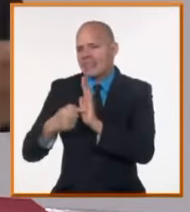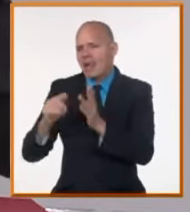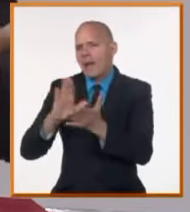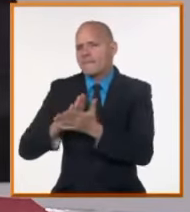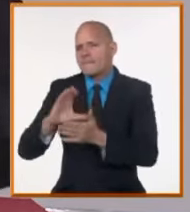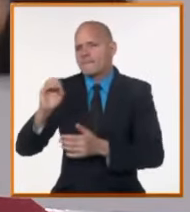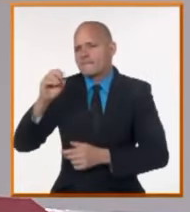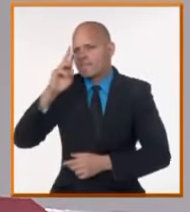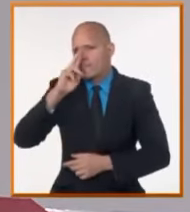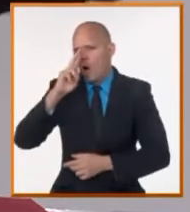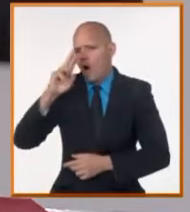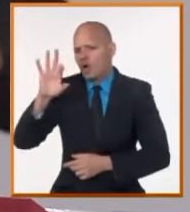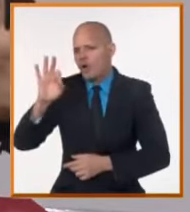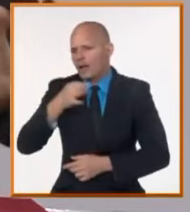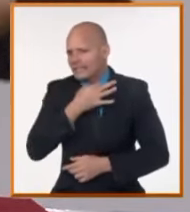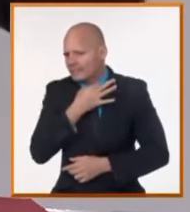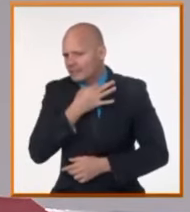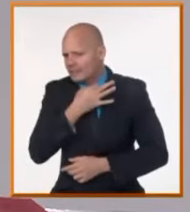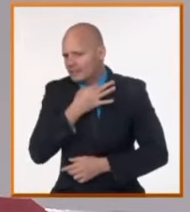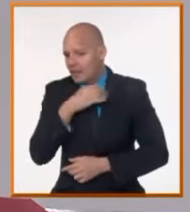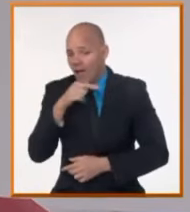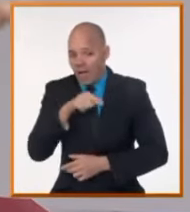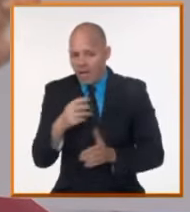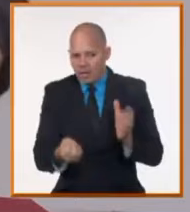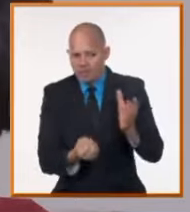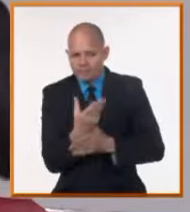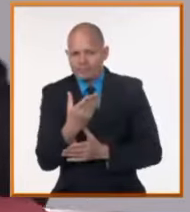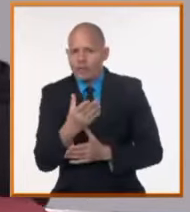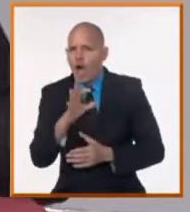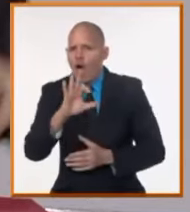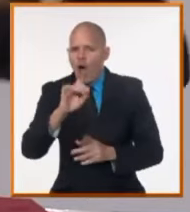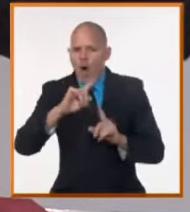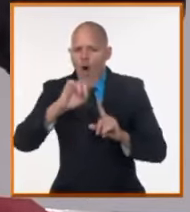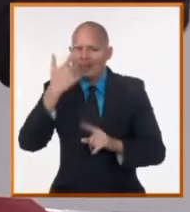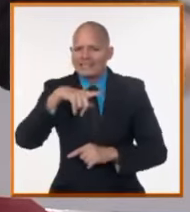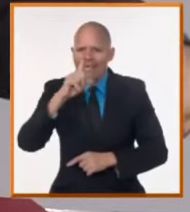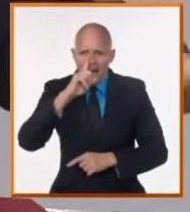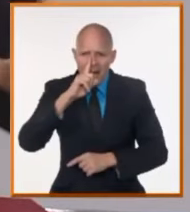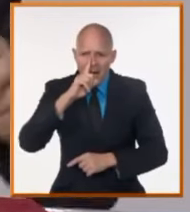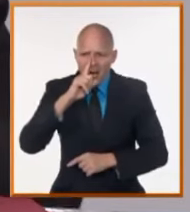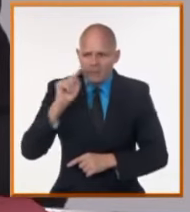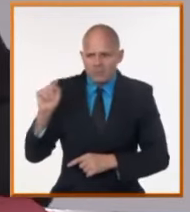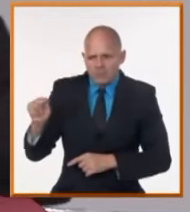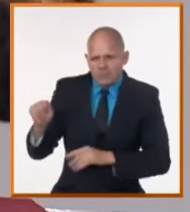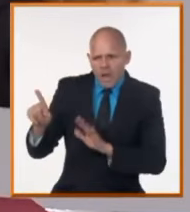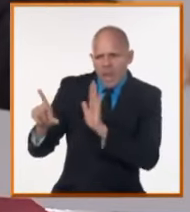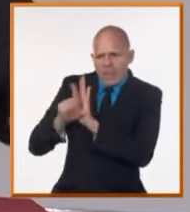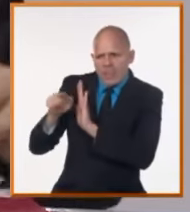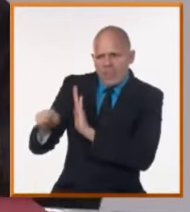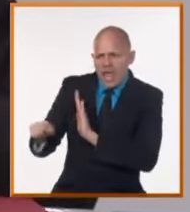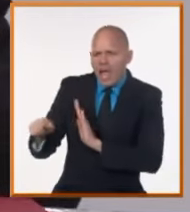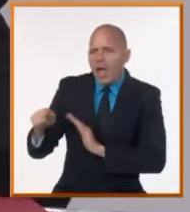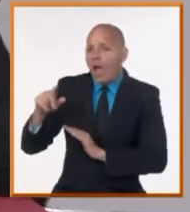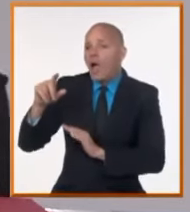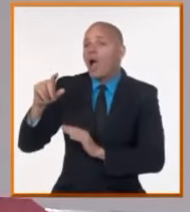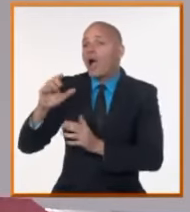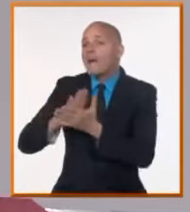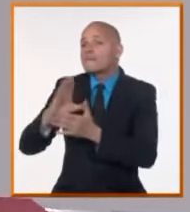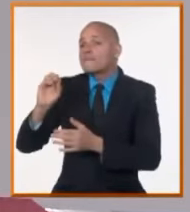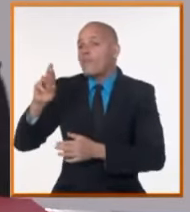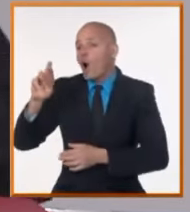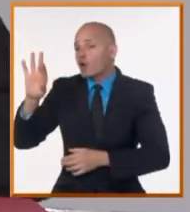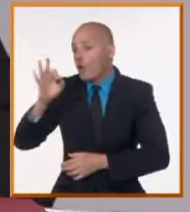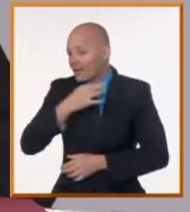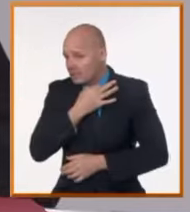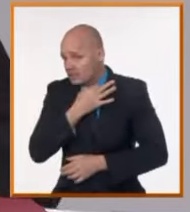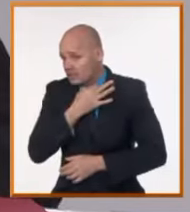Estados Unidos nunca se va a meter en la política exterior, en los asuntos de Europa. Demuelen la doctrina Monroe, crean la OTAN y crean un sistema